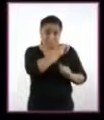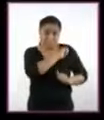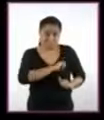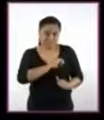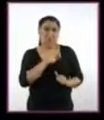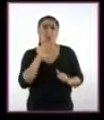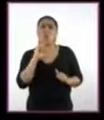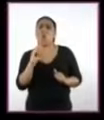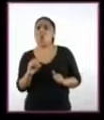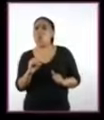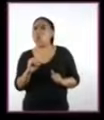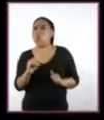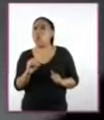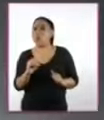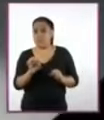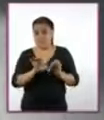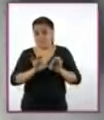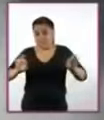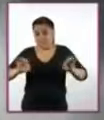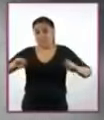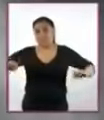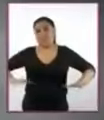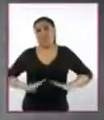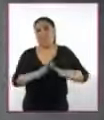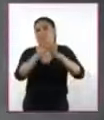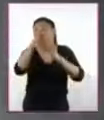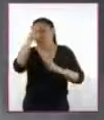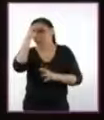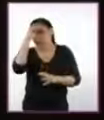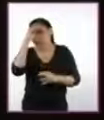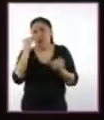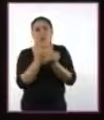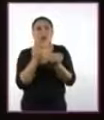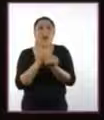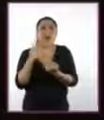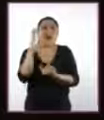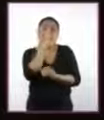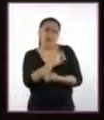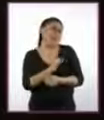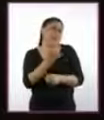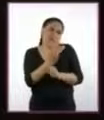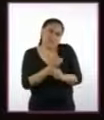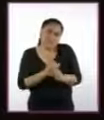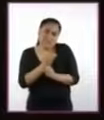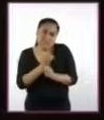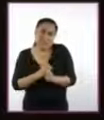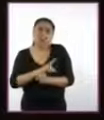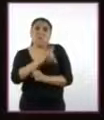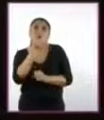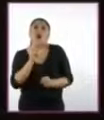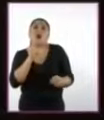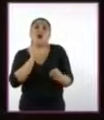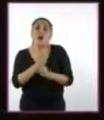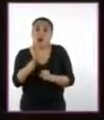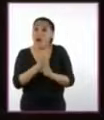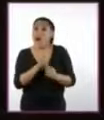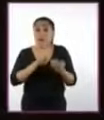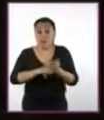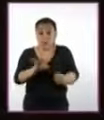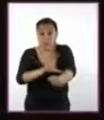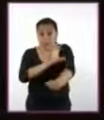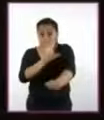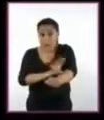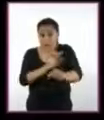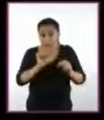quizá emanando hacia afuera del cable, de la misma manera que viaja el calor. Pero después se descubrió que estaba